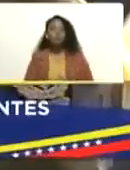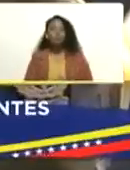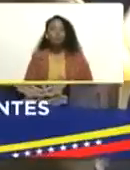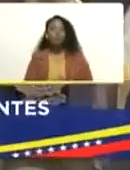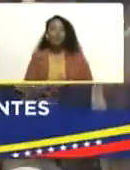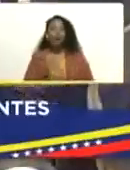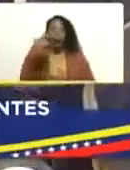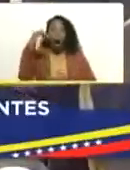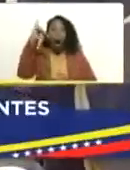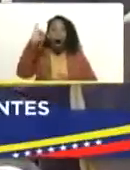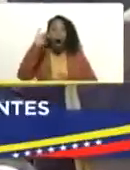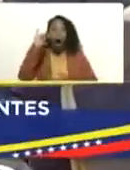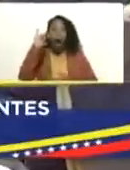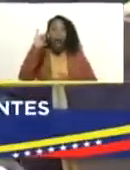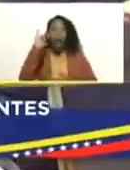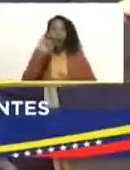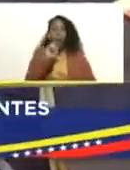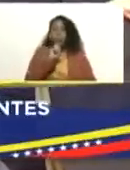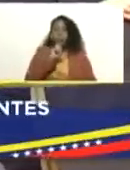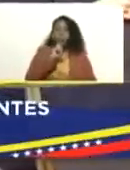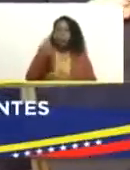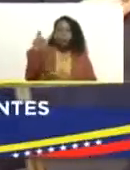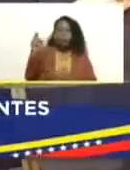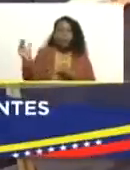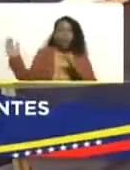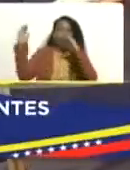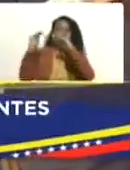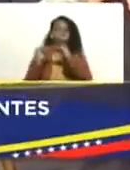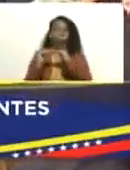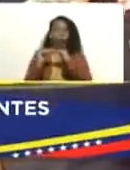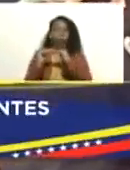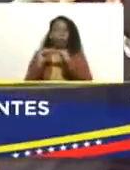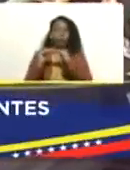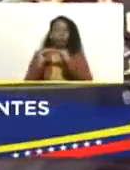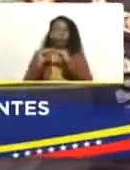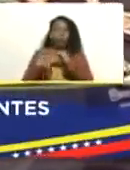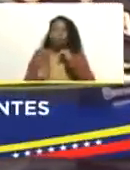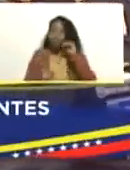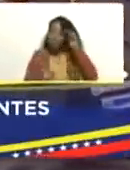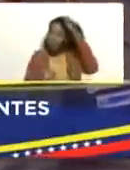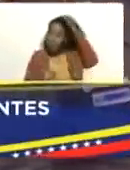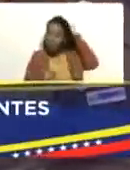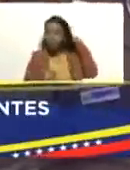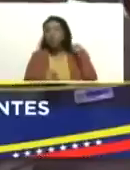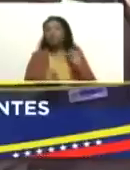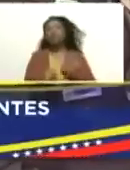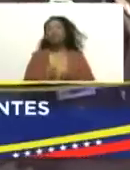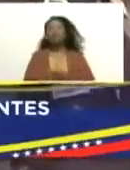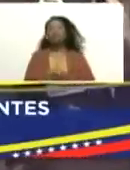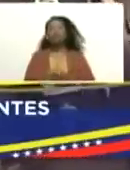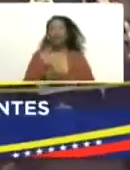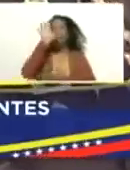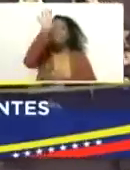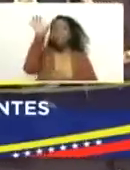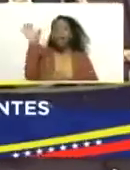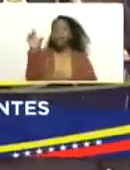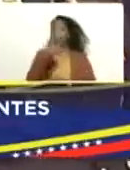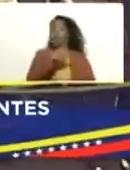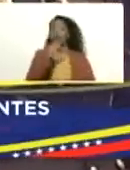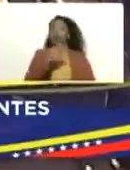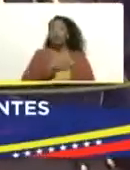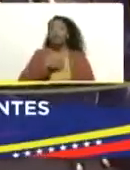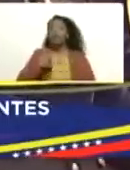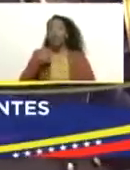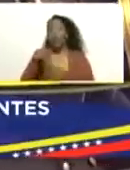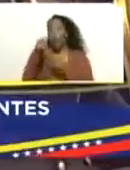tenemos un enemigo común, personas y países que no quieren los dos países, Irán y